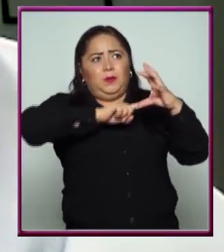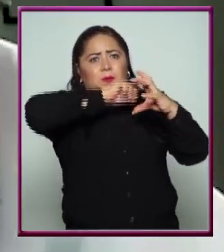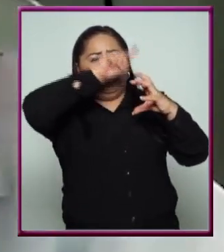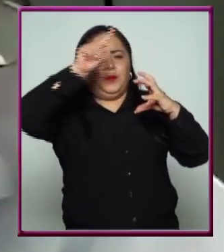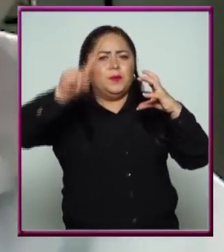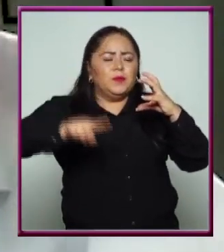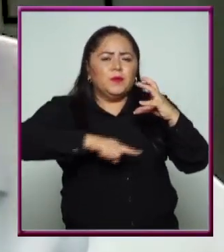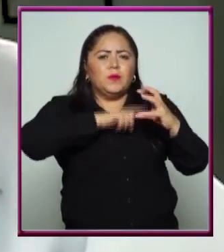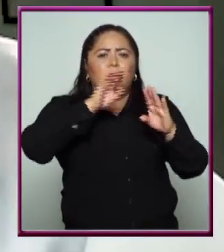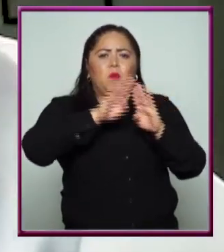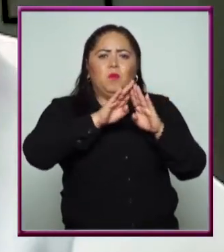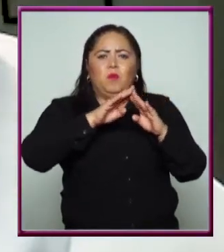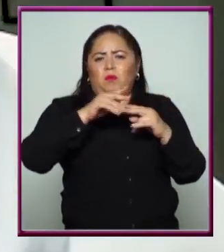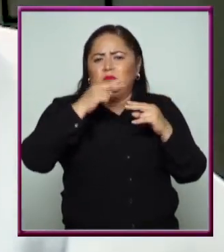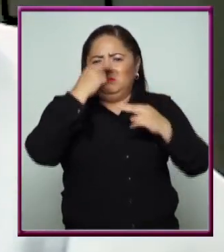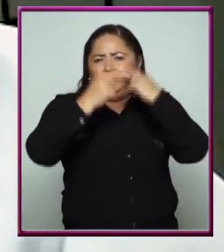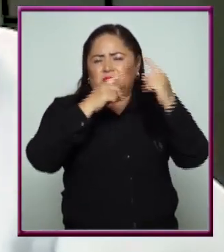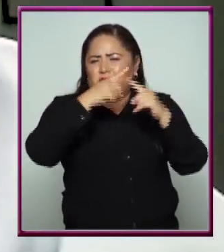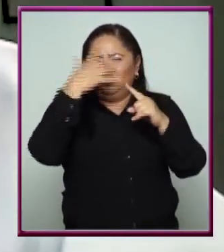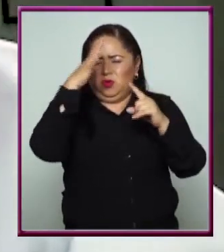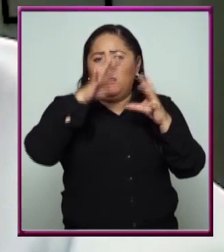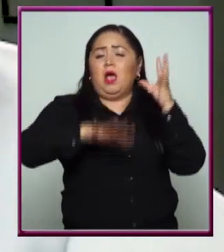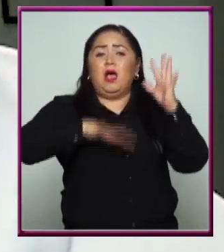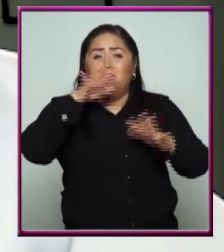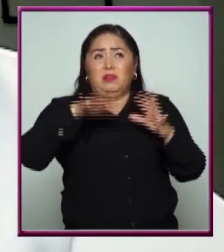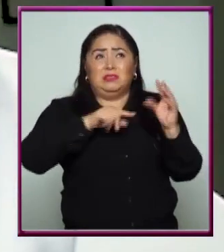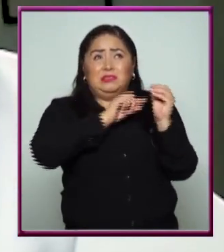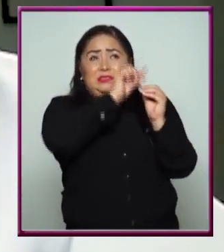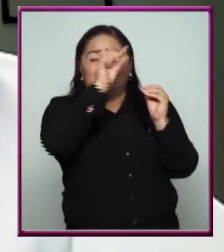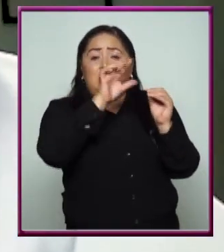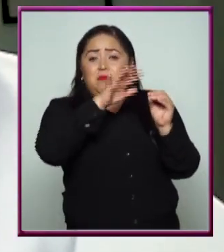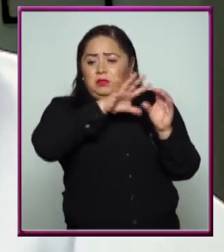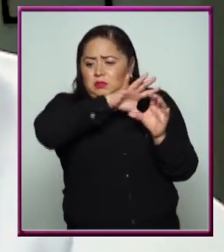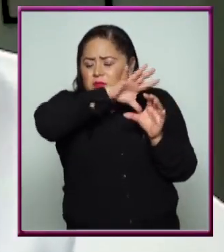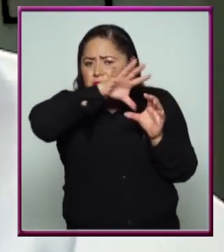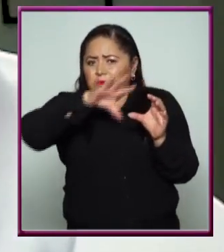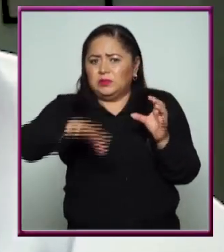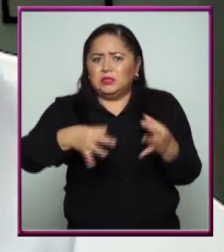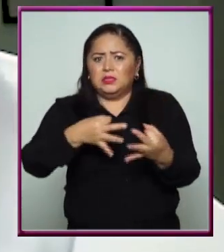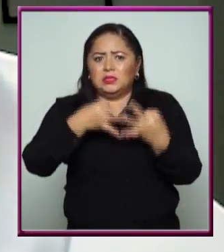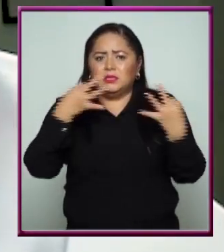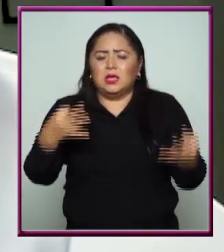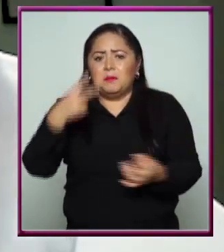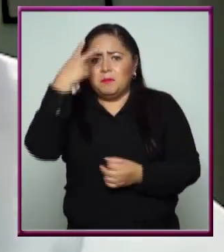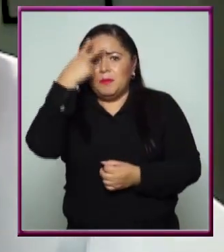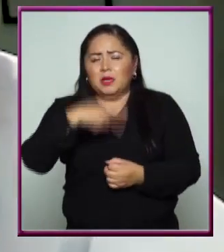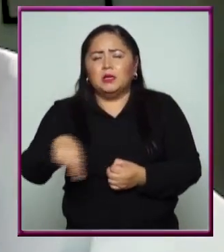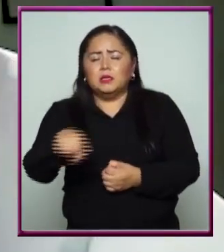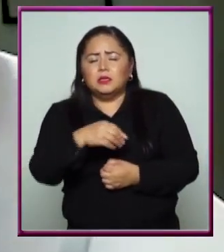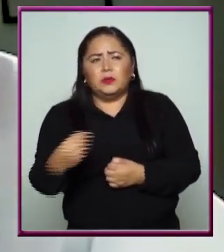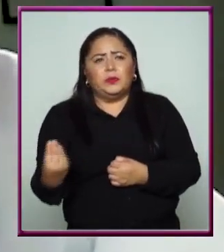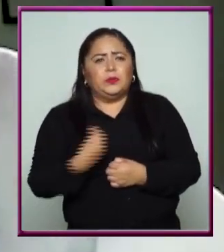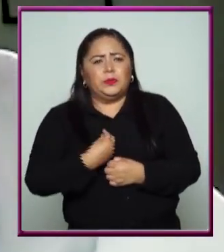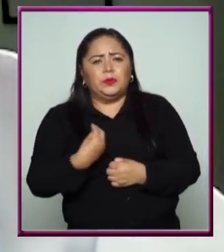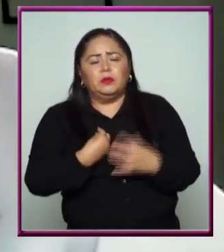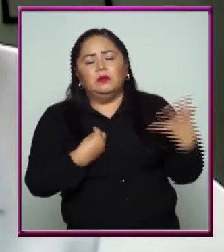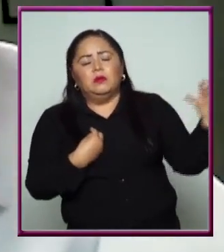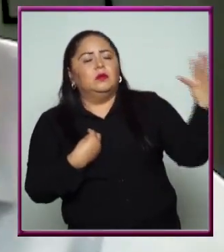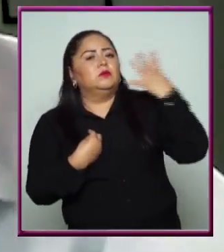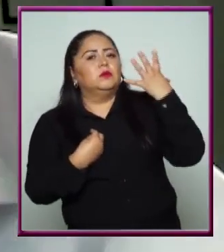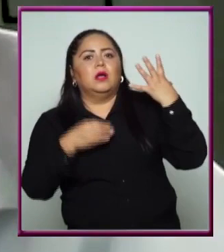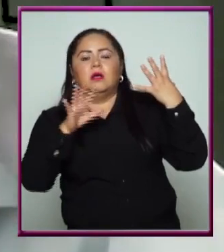en la Tierra o auroras australes, y a veces esas auroras han llegado hasta la latitud de México, cuando el Sol está muy, muy